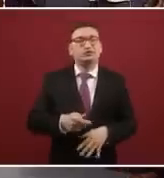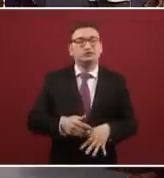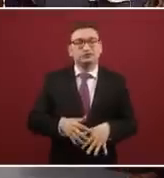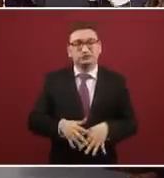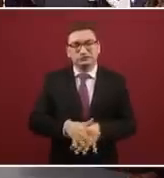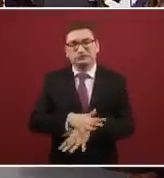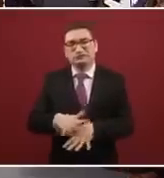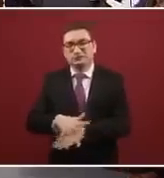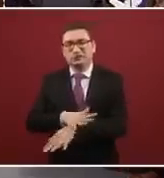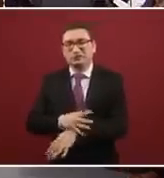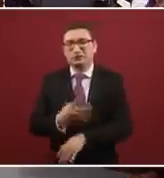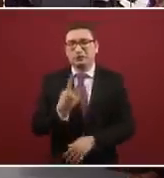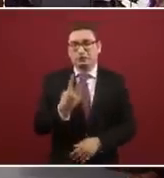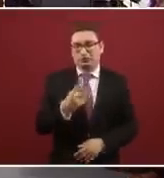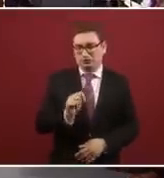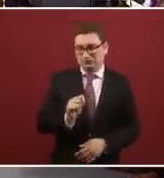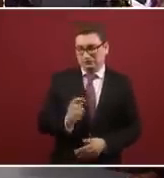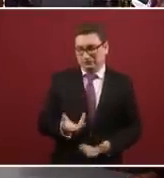la 4T.